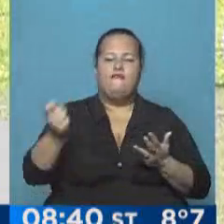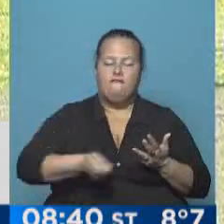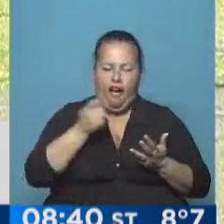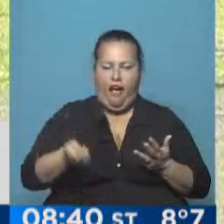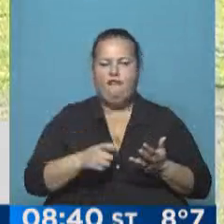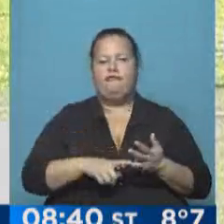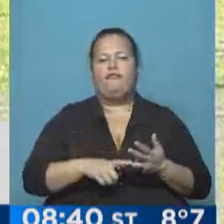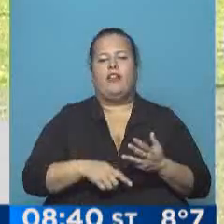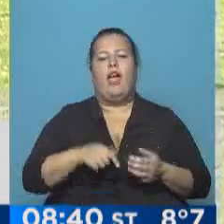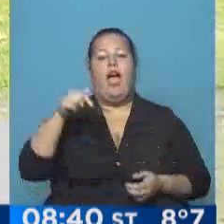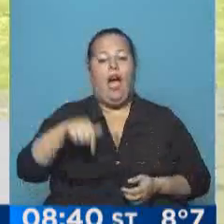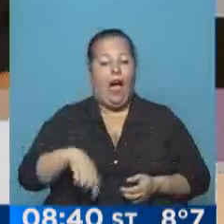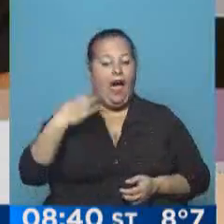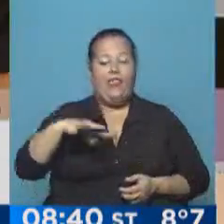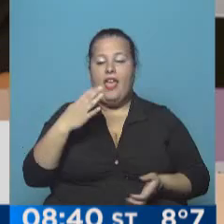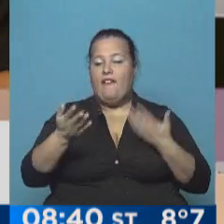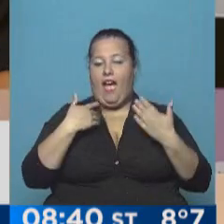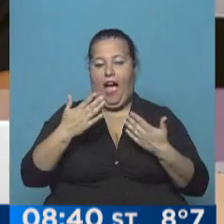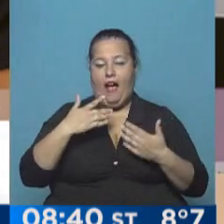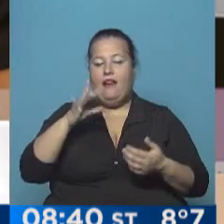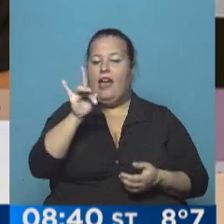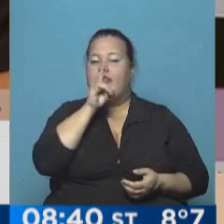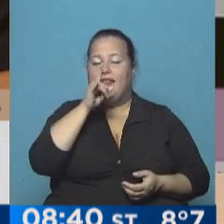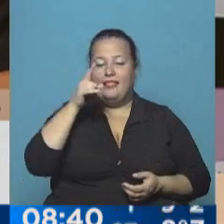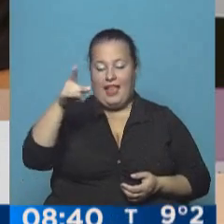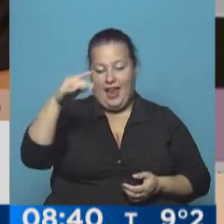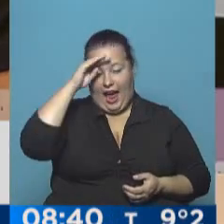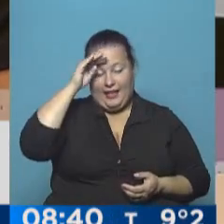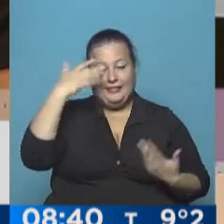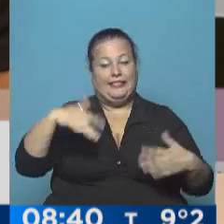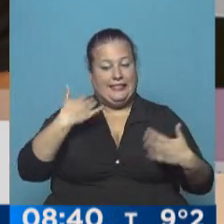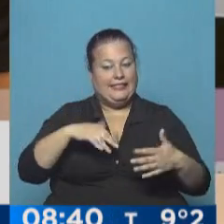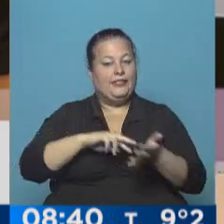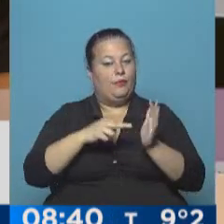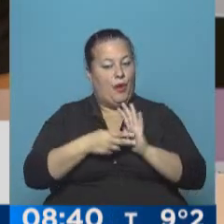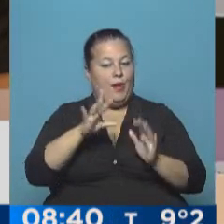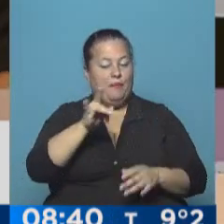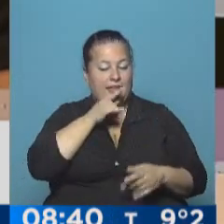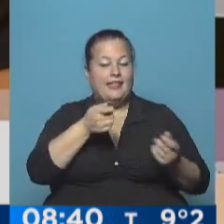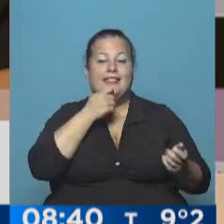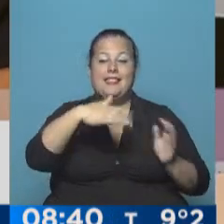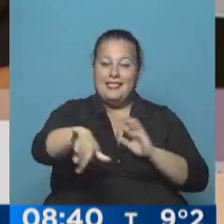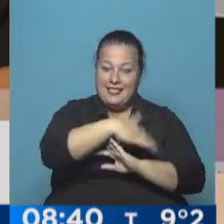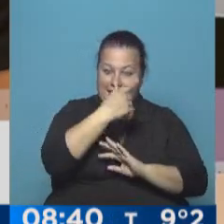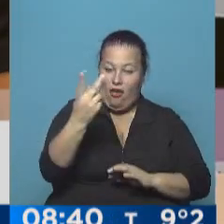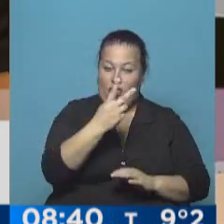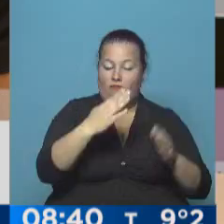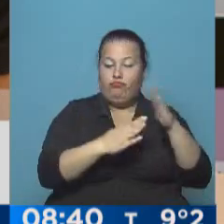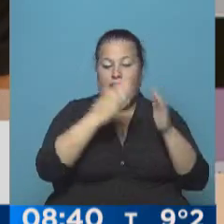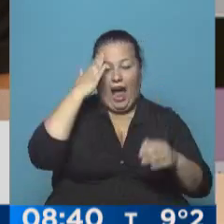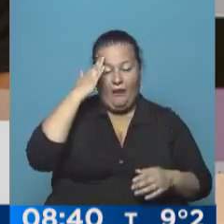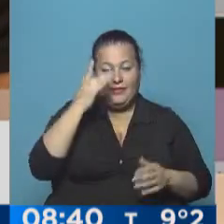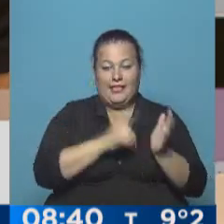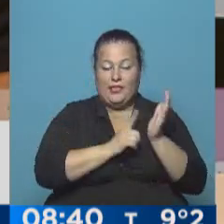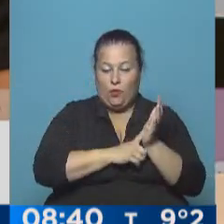Banfield. Ahora deberá hablar con Marcelo Gallardo y menudo problema va a tener el entrenador sí. si se le va a la dupla central